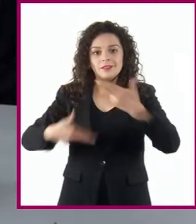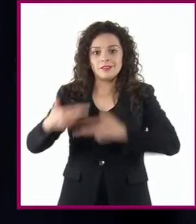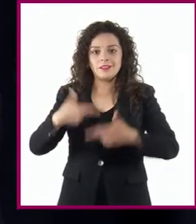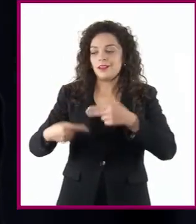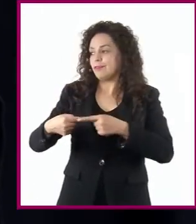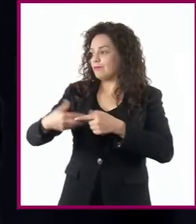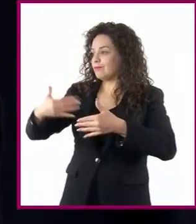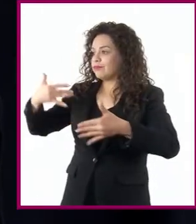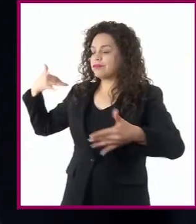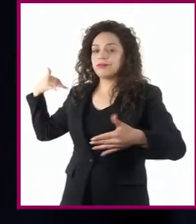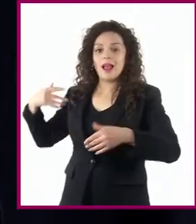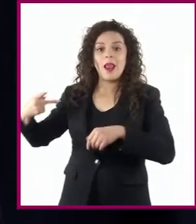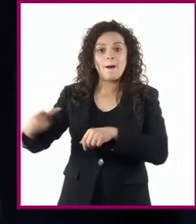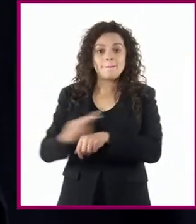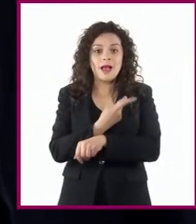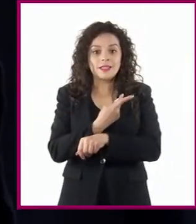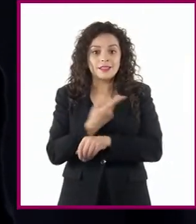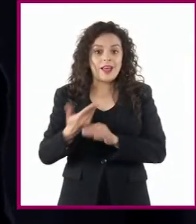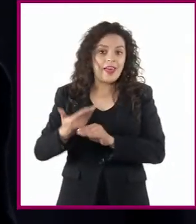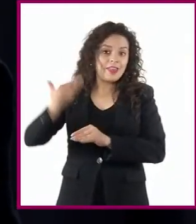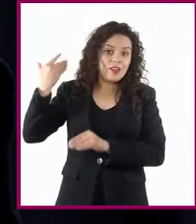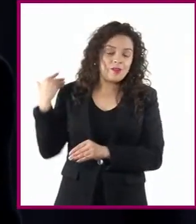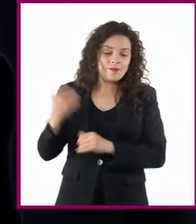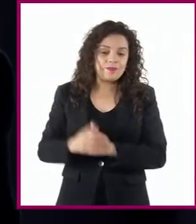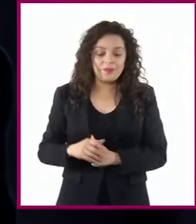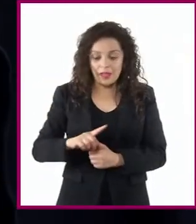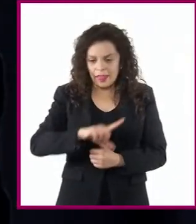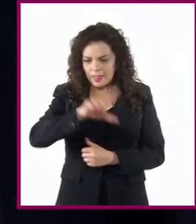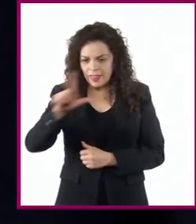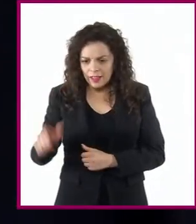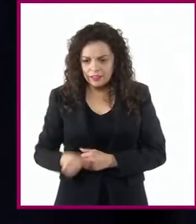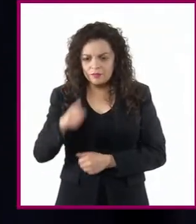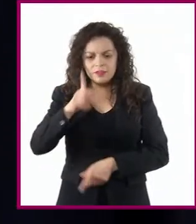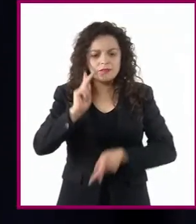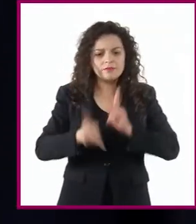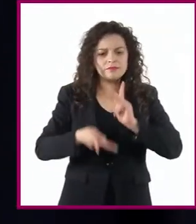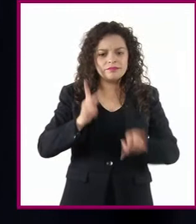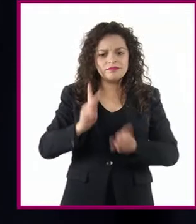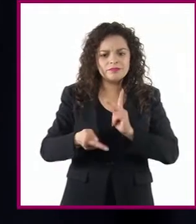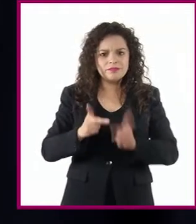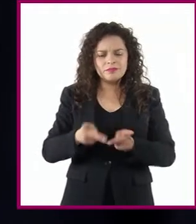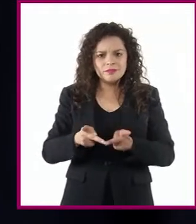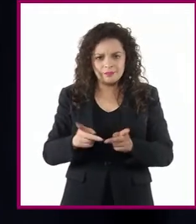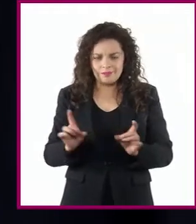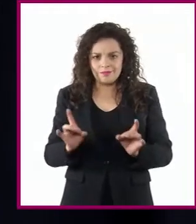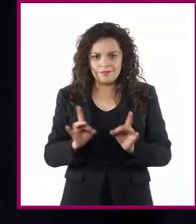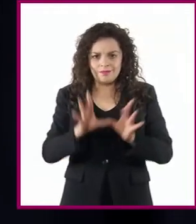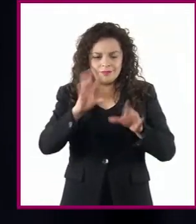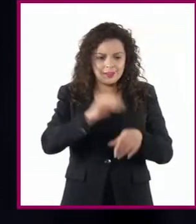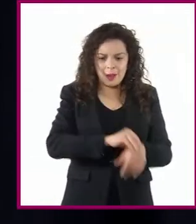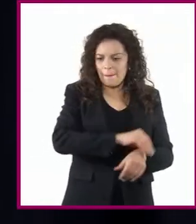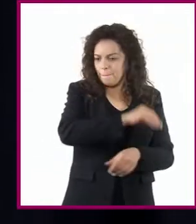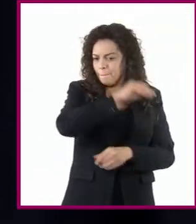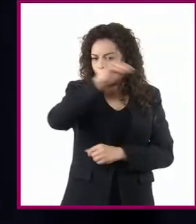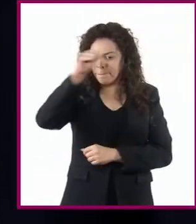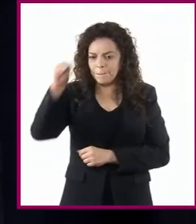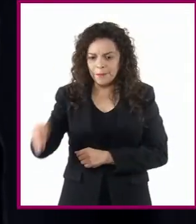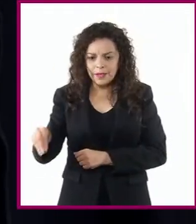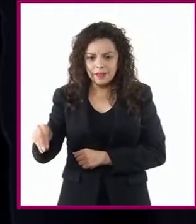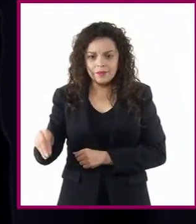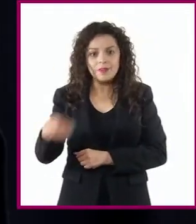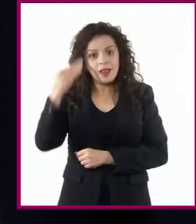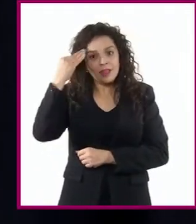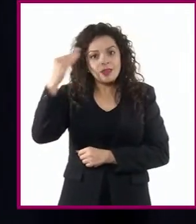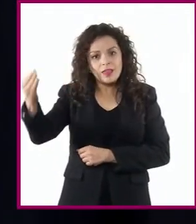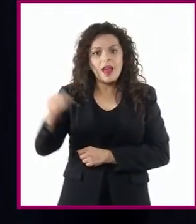tiempo. Después, dentro del diálogo, los personajes saltan de un momento a otro, nos llevan a ese tiempo en que eran amigos